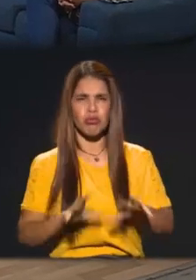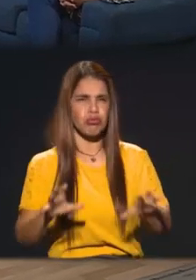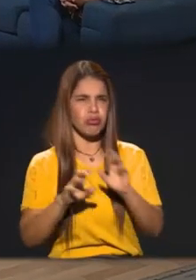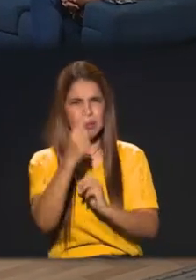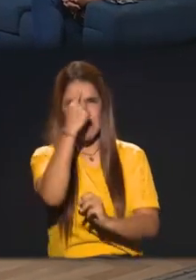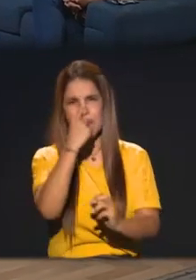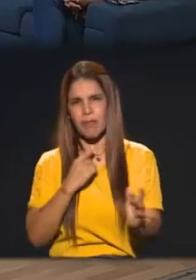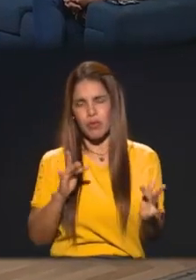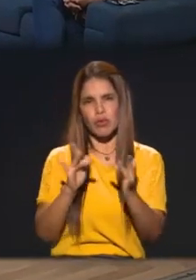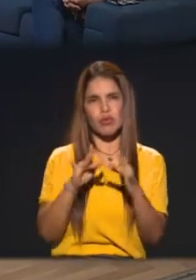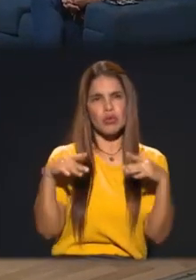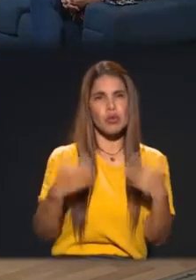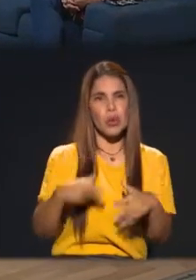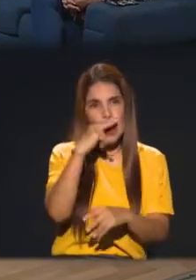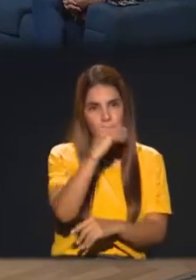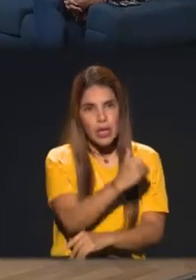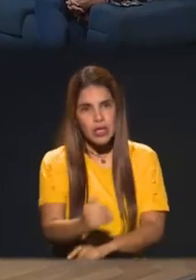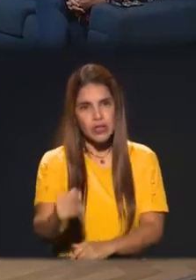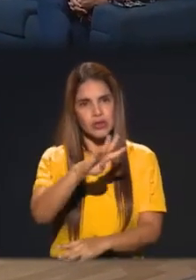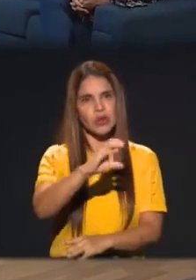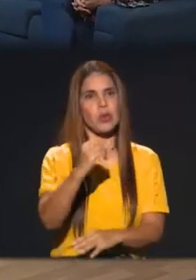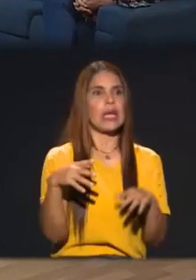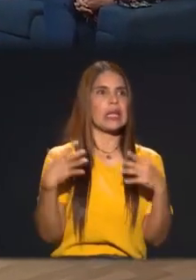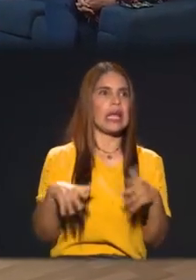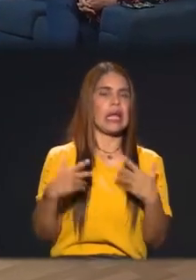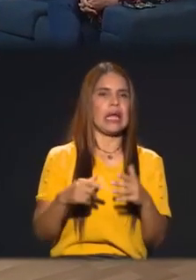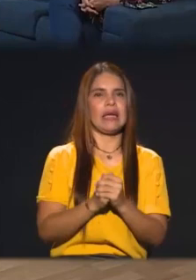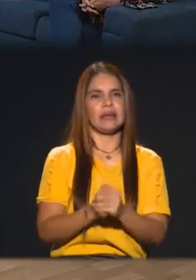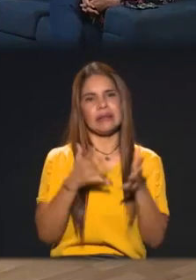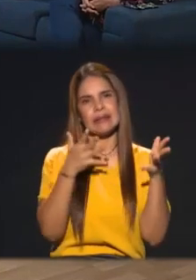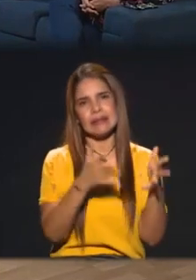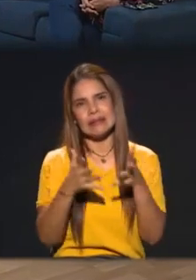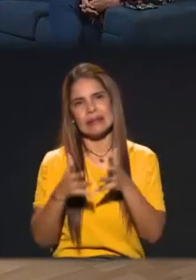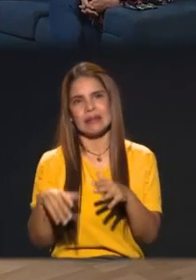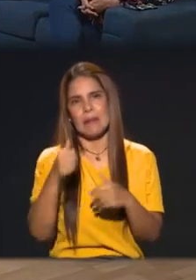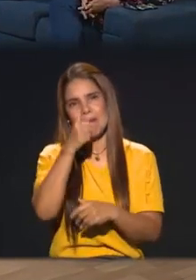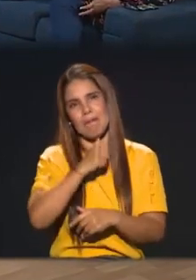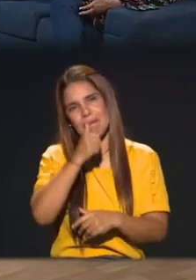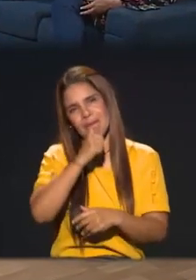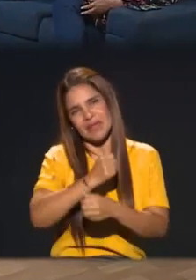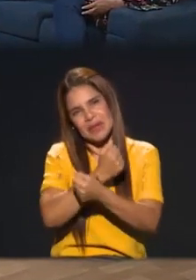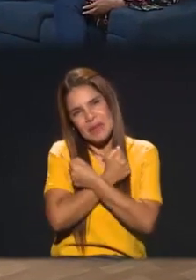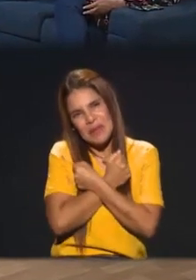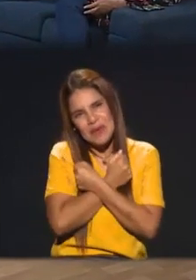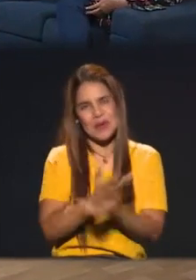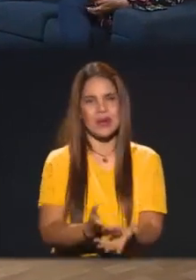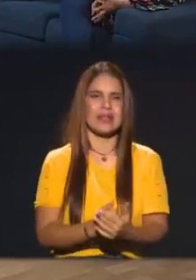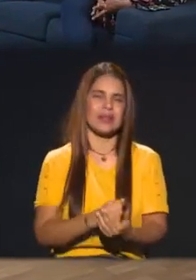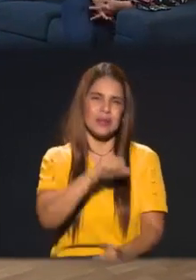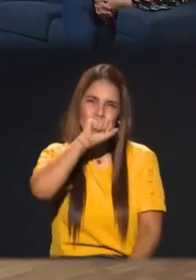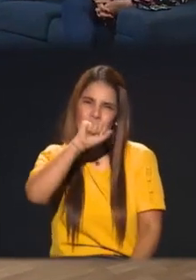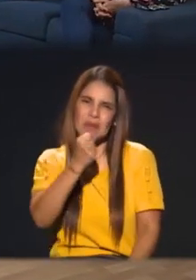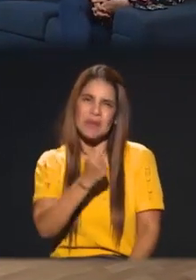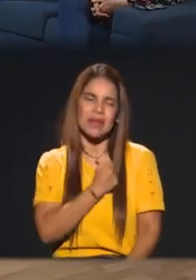eso es de vocación, no tener 40 en un salón, eso es con mucho el amor que trabaja, ¿no? Son bambicas. Así es paciencia, es